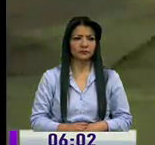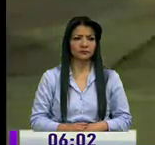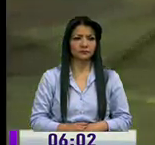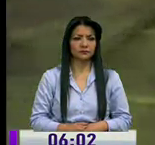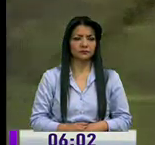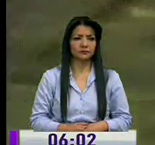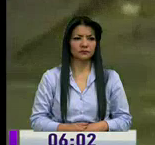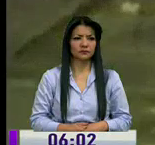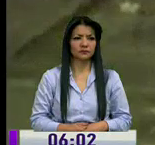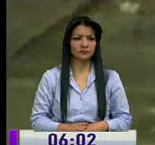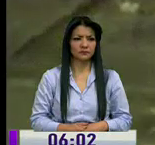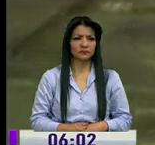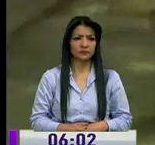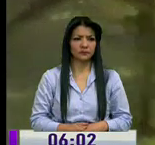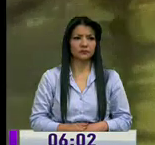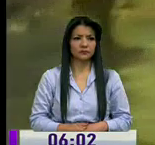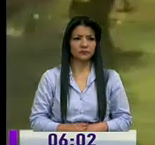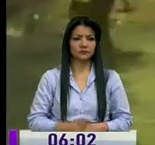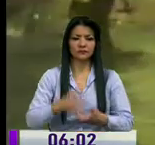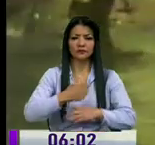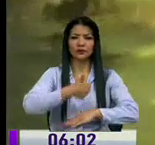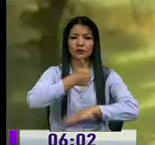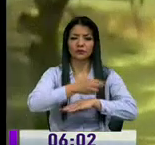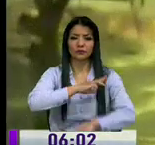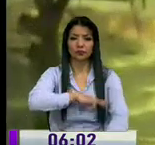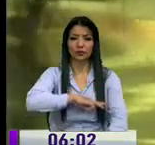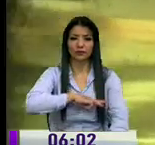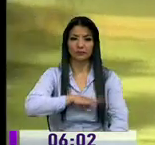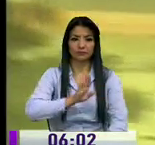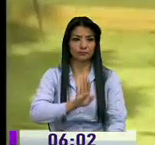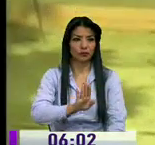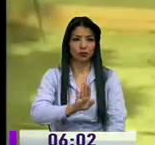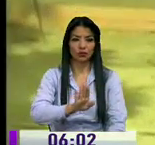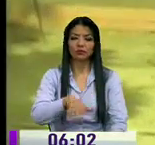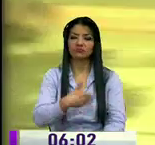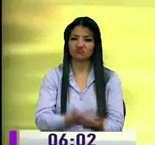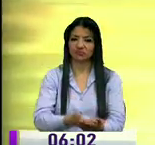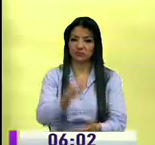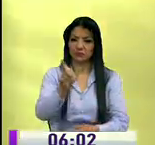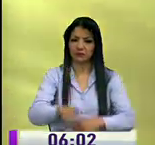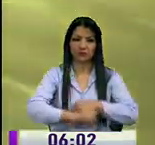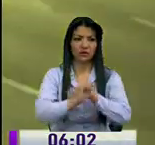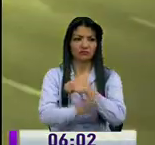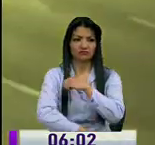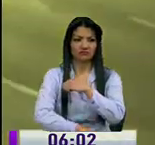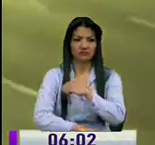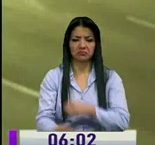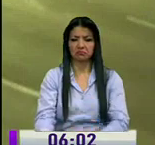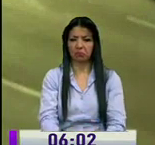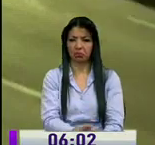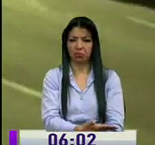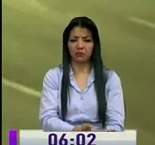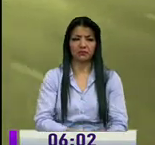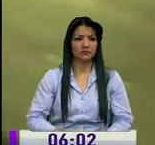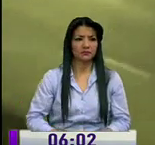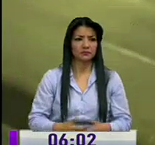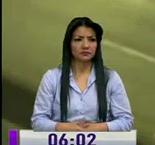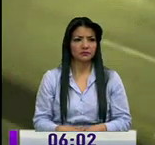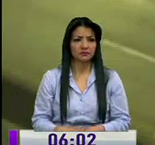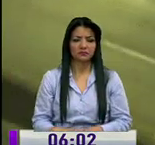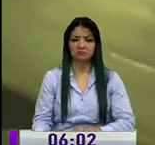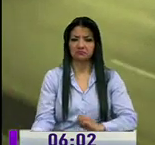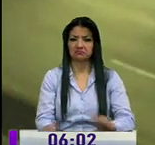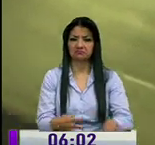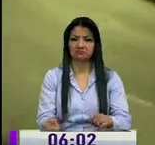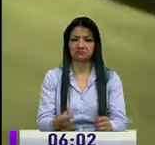El Departamento de Higiene y Aseo del municipio llegó hasta ese punto para sancionar al individuo. A horas no apropiadas, dejaba los